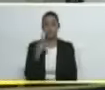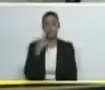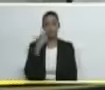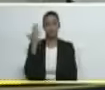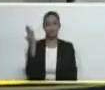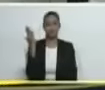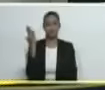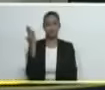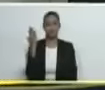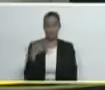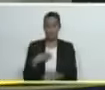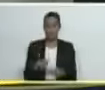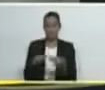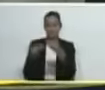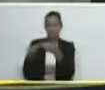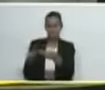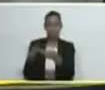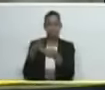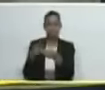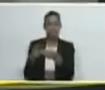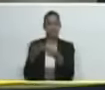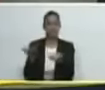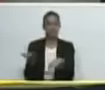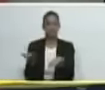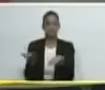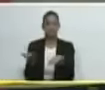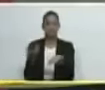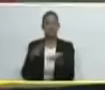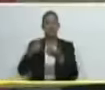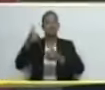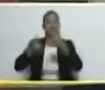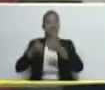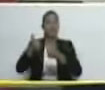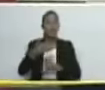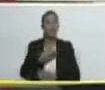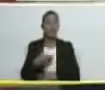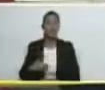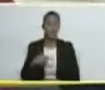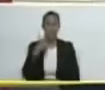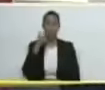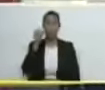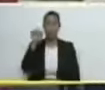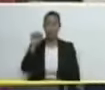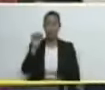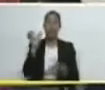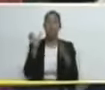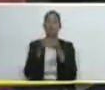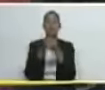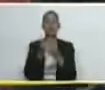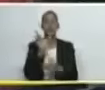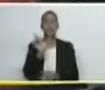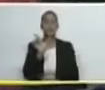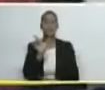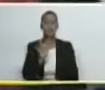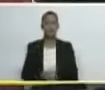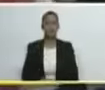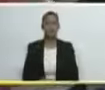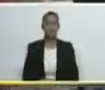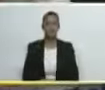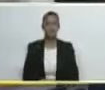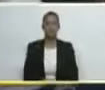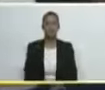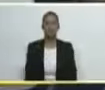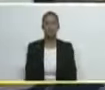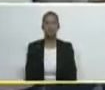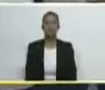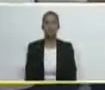Partido Socialista Unido de Venezuela como candidato el presidente Nicolás Maduro Moro. Observamos en este momento, ya muestran lo que